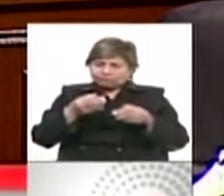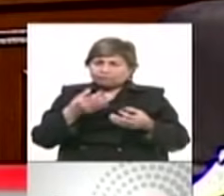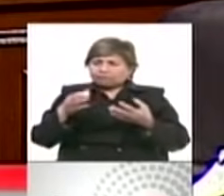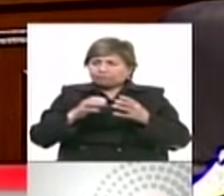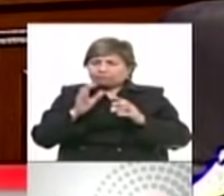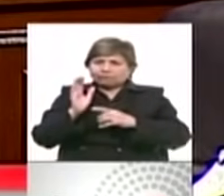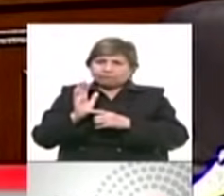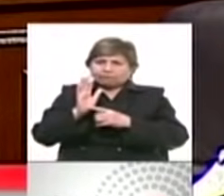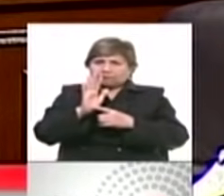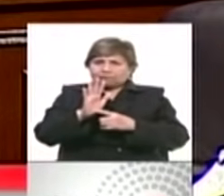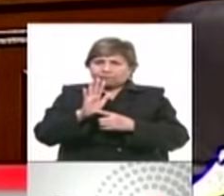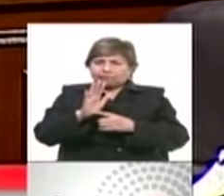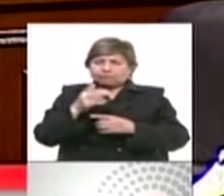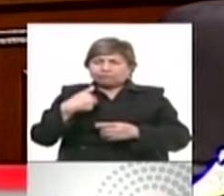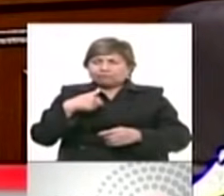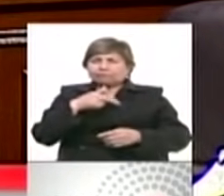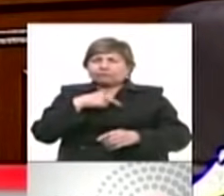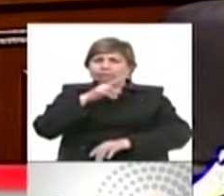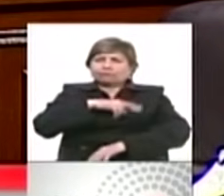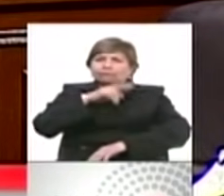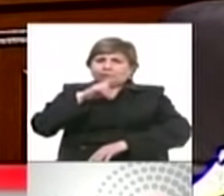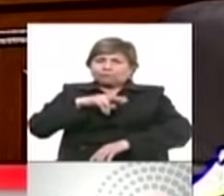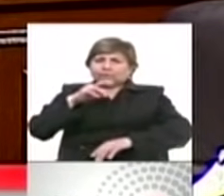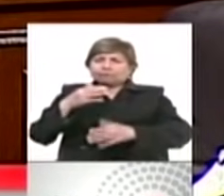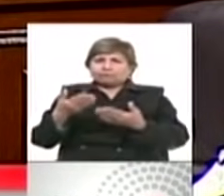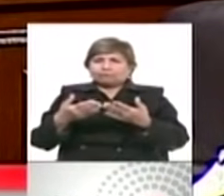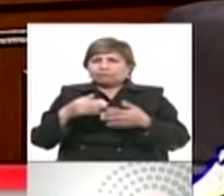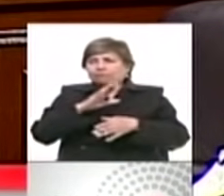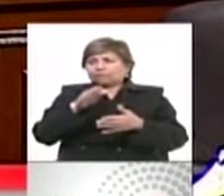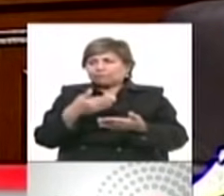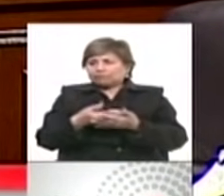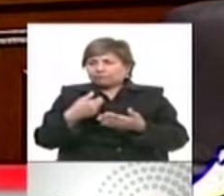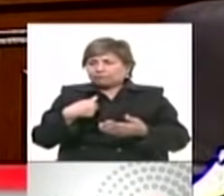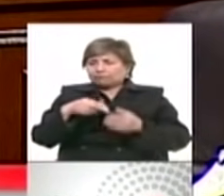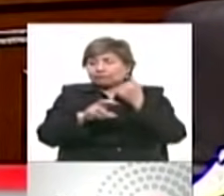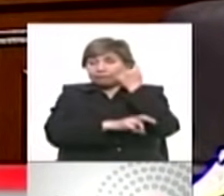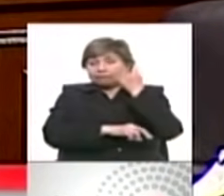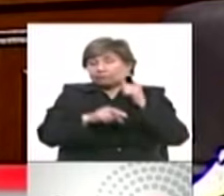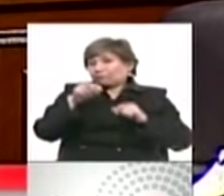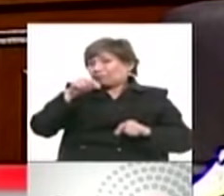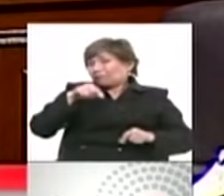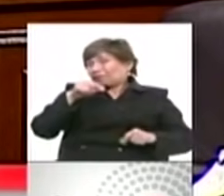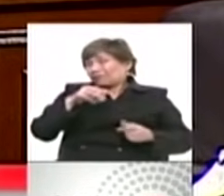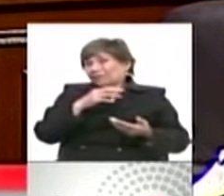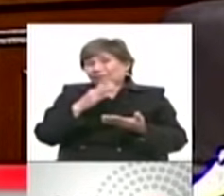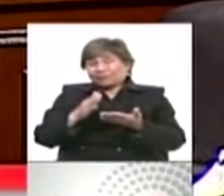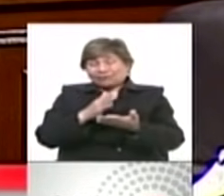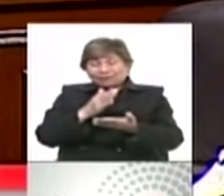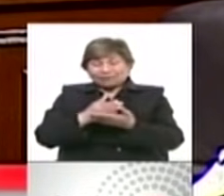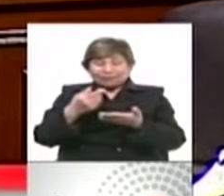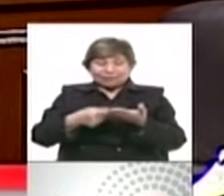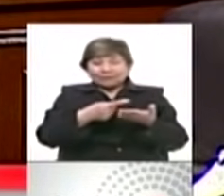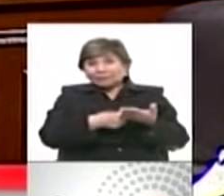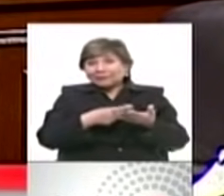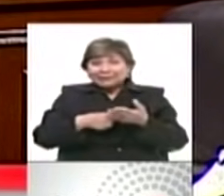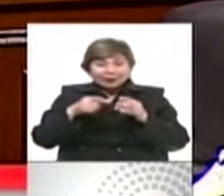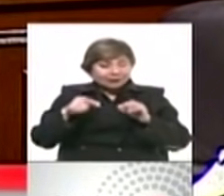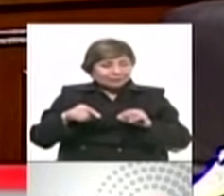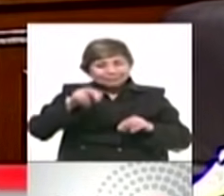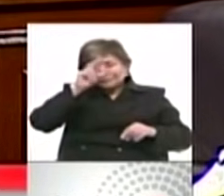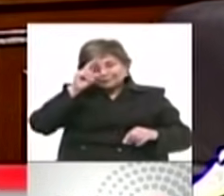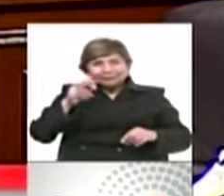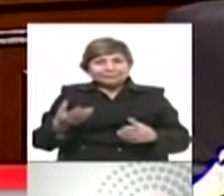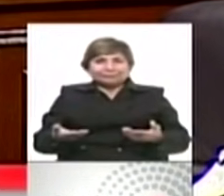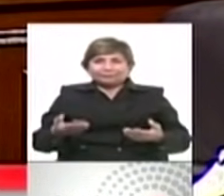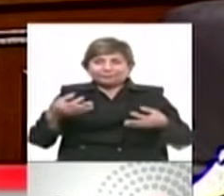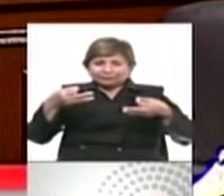respecto a lo que es la tributación, yo creo que se tiene que revisar. Hemos tenido en el Congreso la